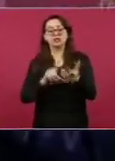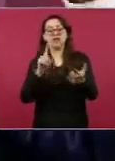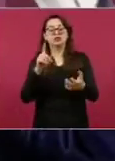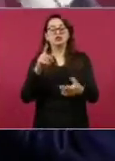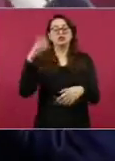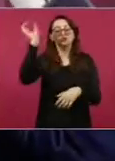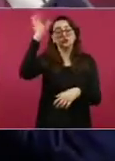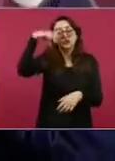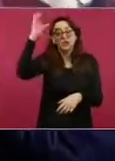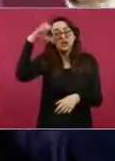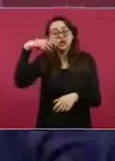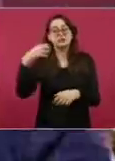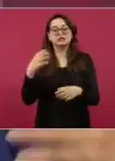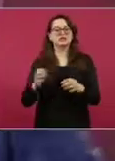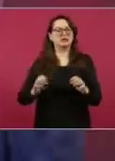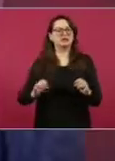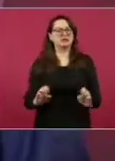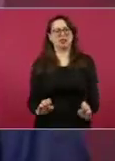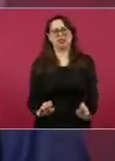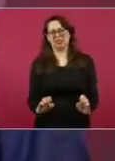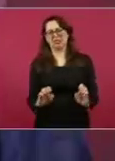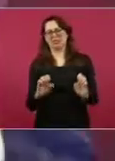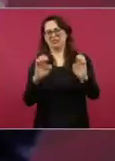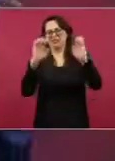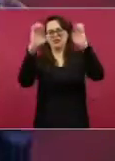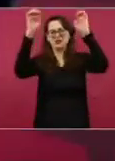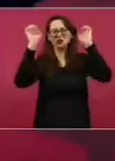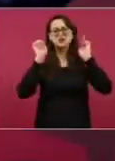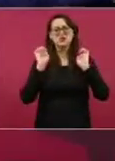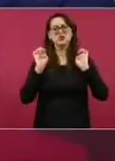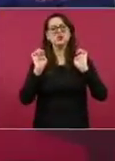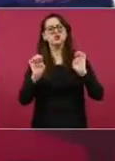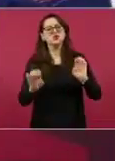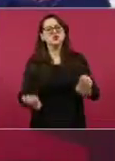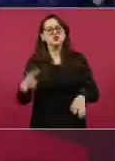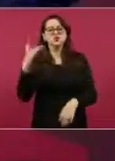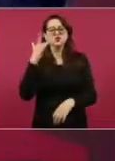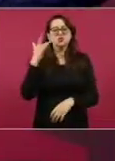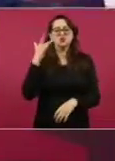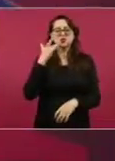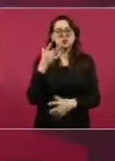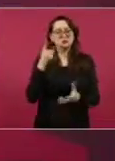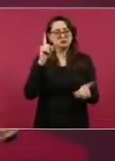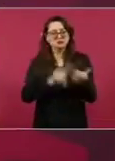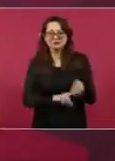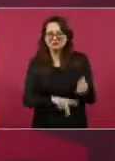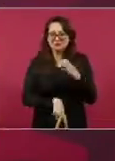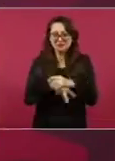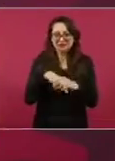construcciones lujosísimas, que ahí están, sin uso,